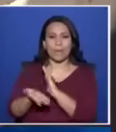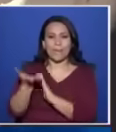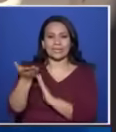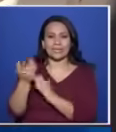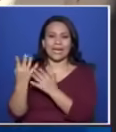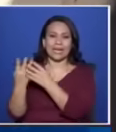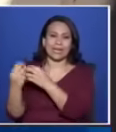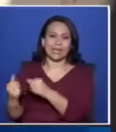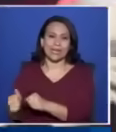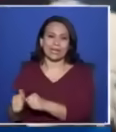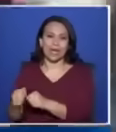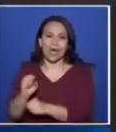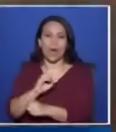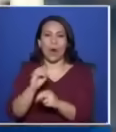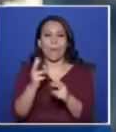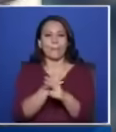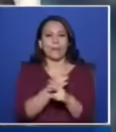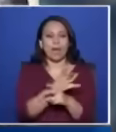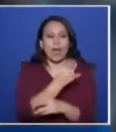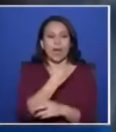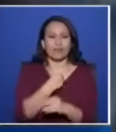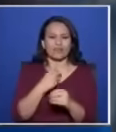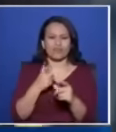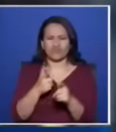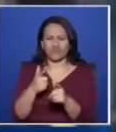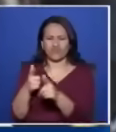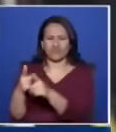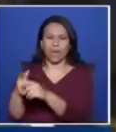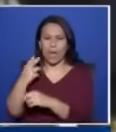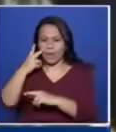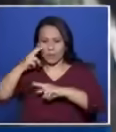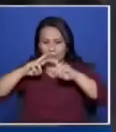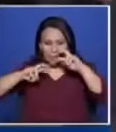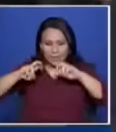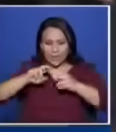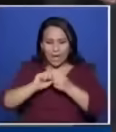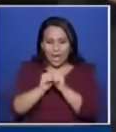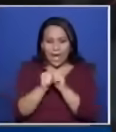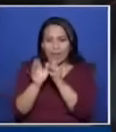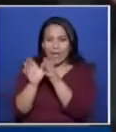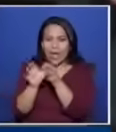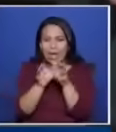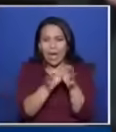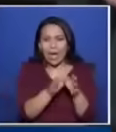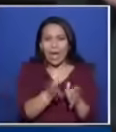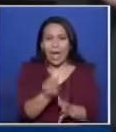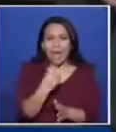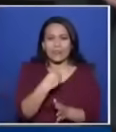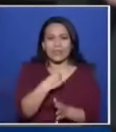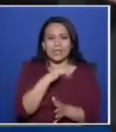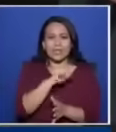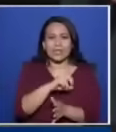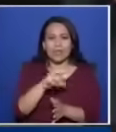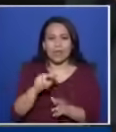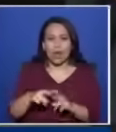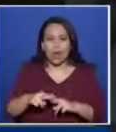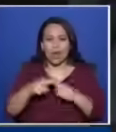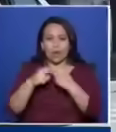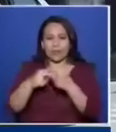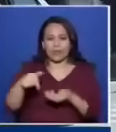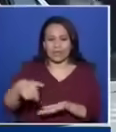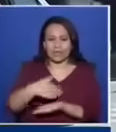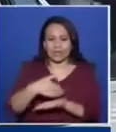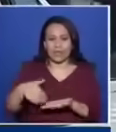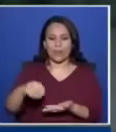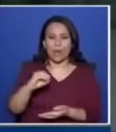en territorios con altos indicadores de violencia. Un análisis de cada caso determinará si arranca esta semana o